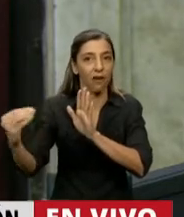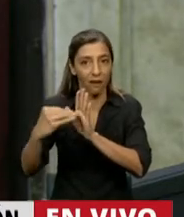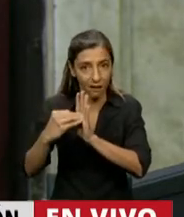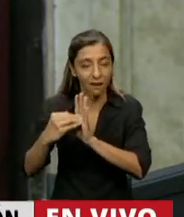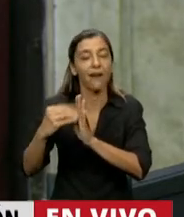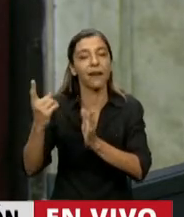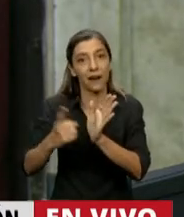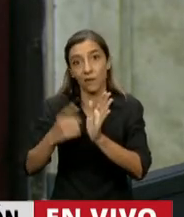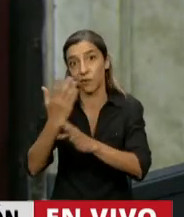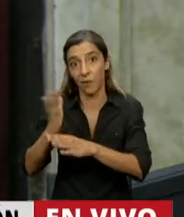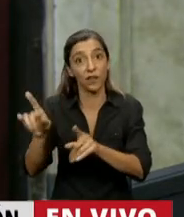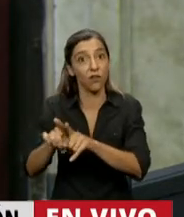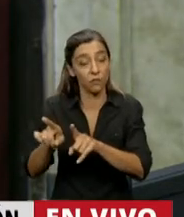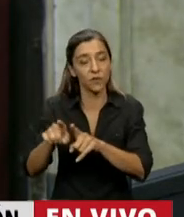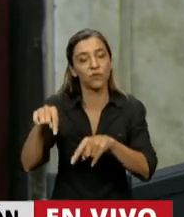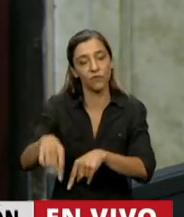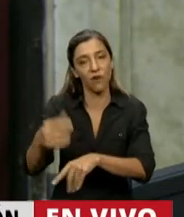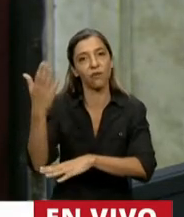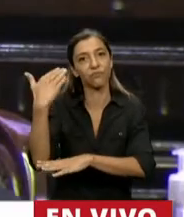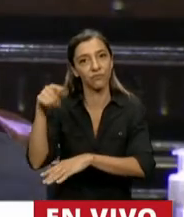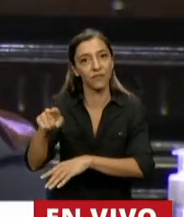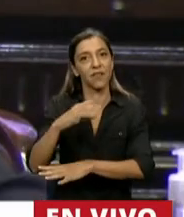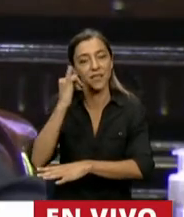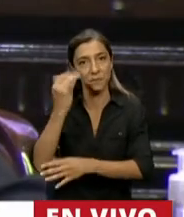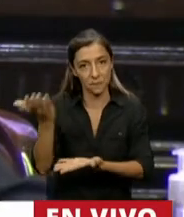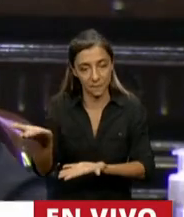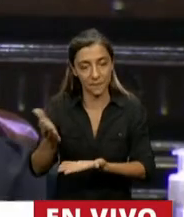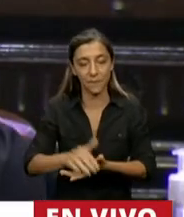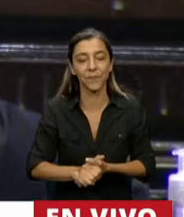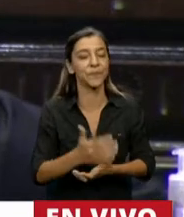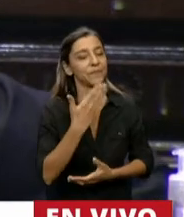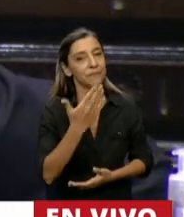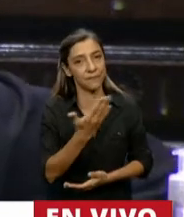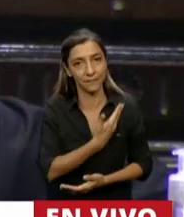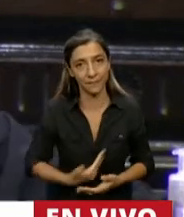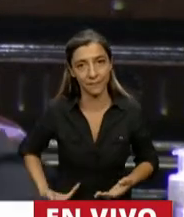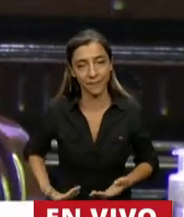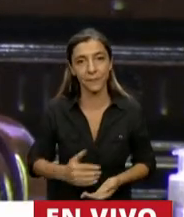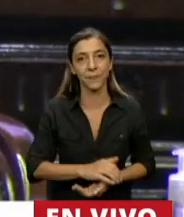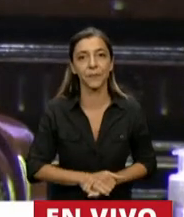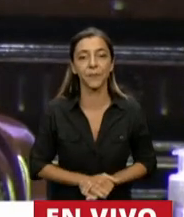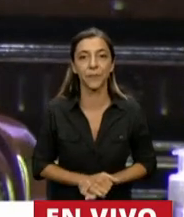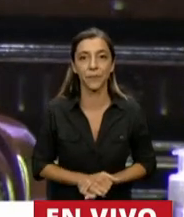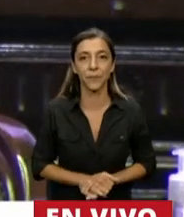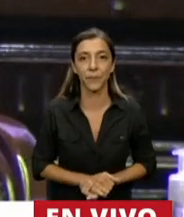En uso de la palabra, el diputado Stefani. Gracias, señor presidente.